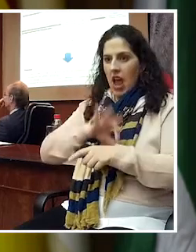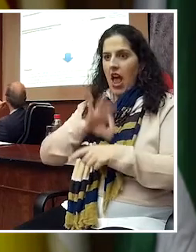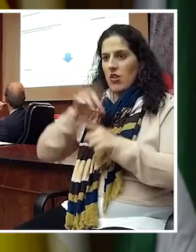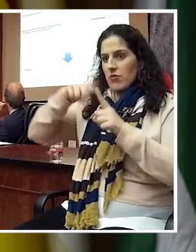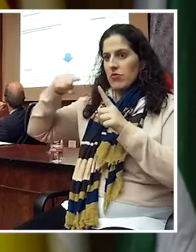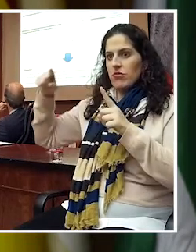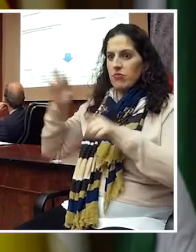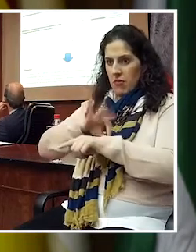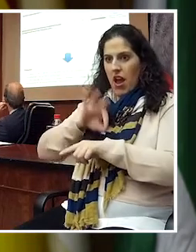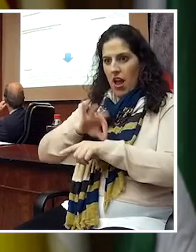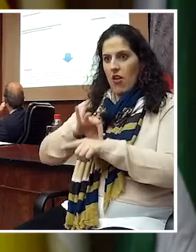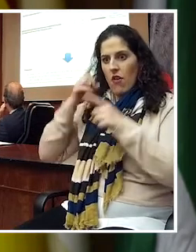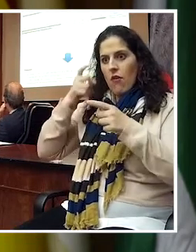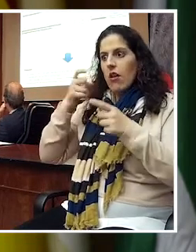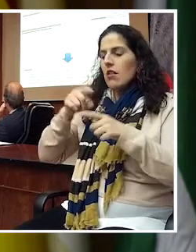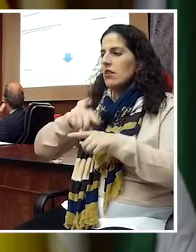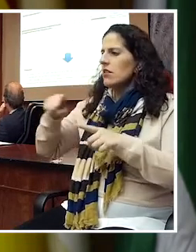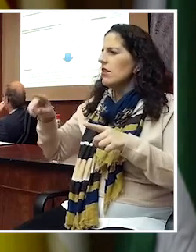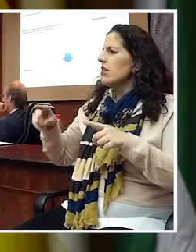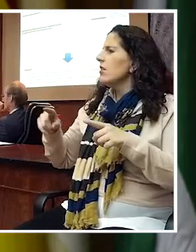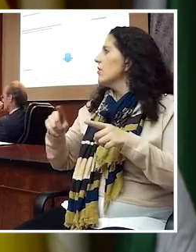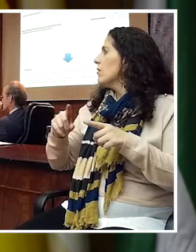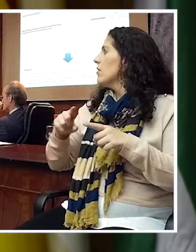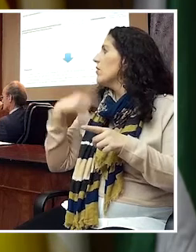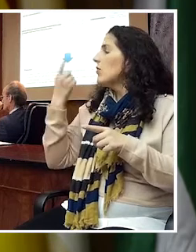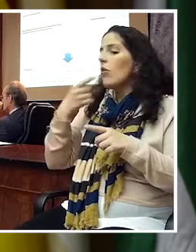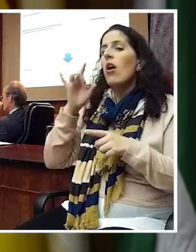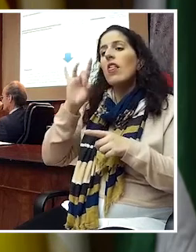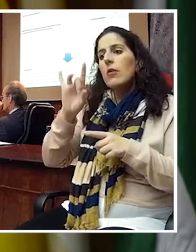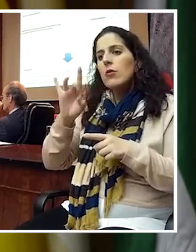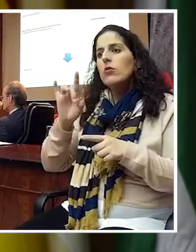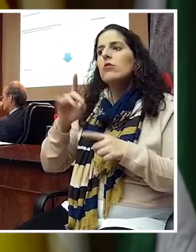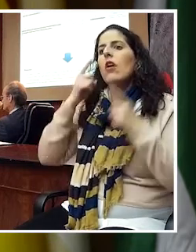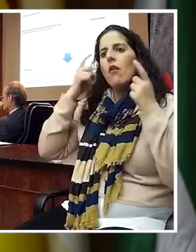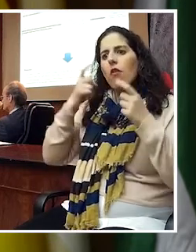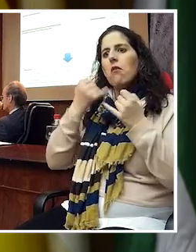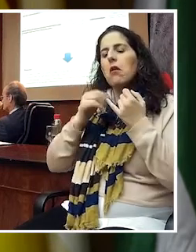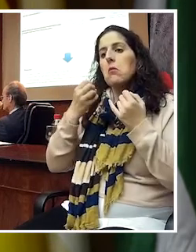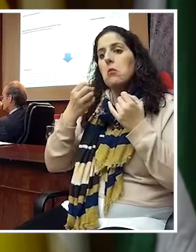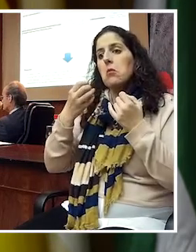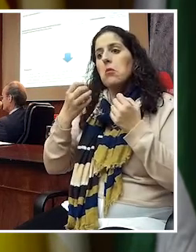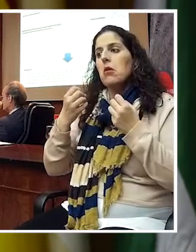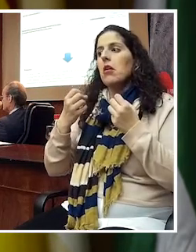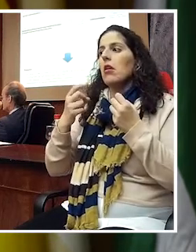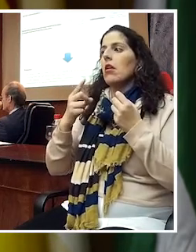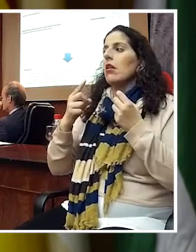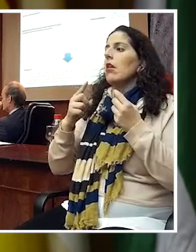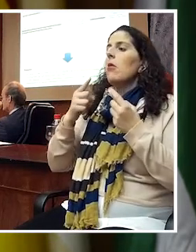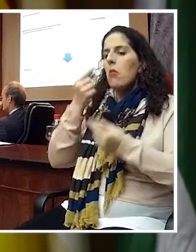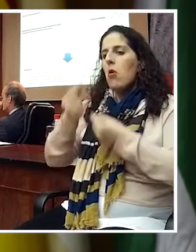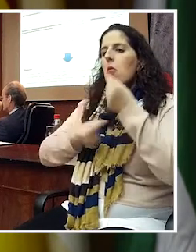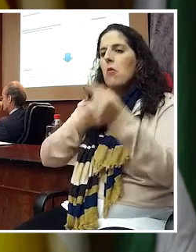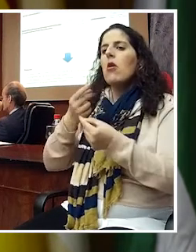no sostenida, pero antes de empezarla, y luego hizo 15 minutos de esfuerzo, alcanzando una buena frecuencia, y se programó, bueno,